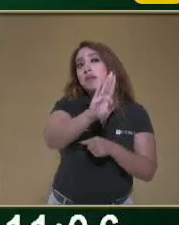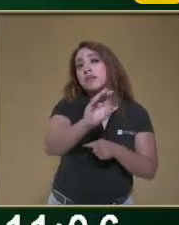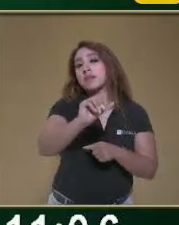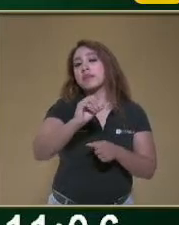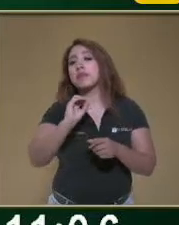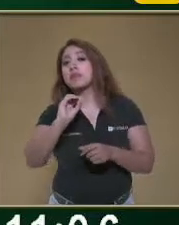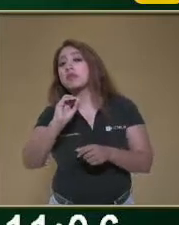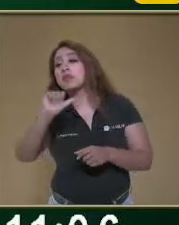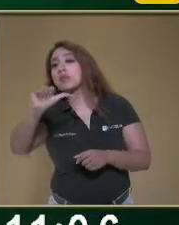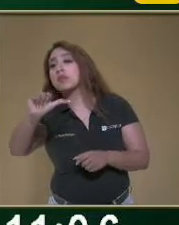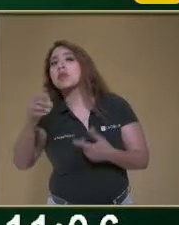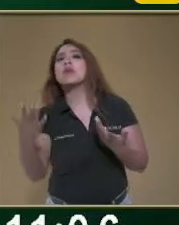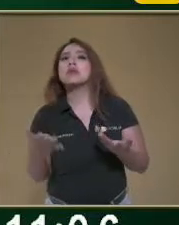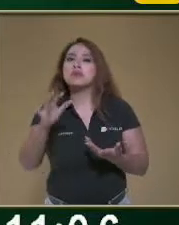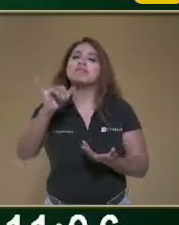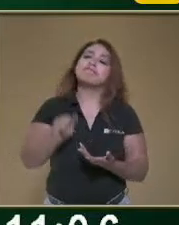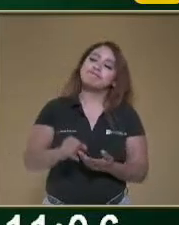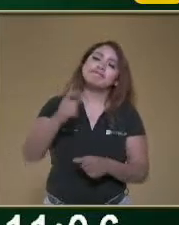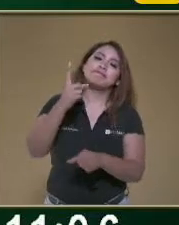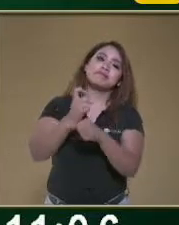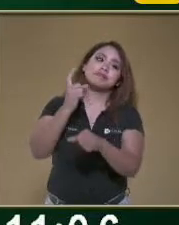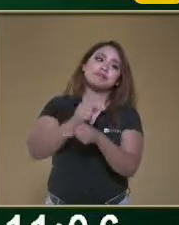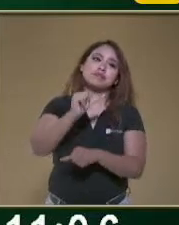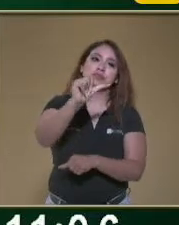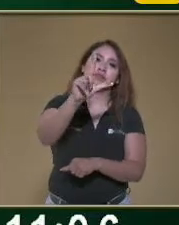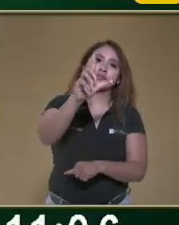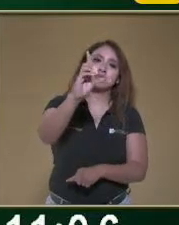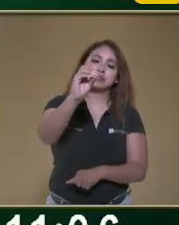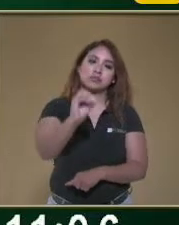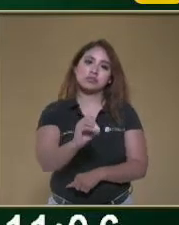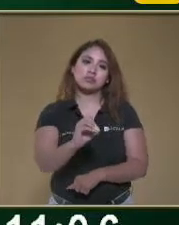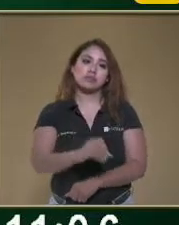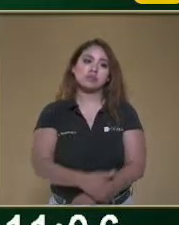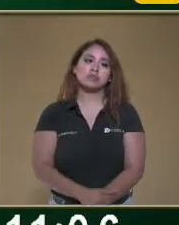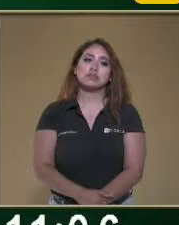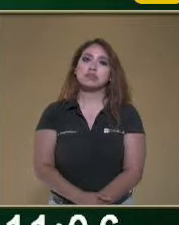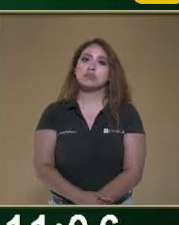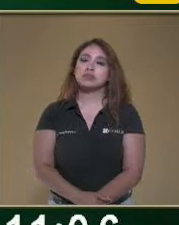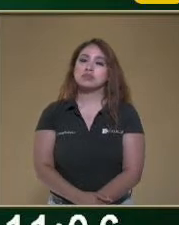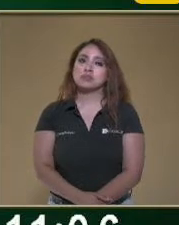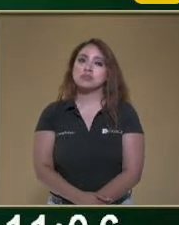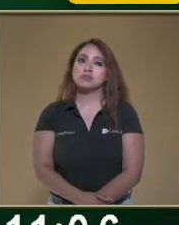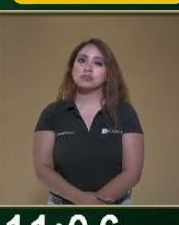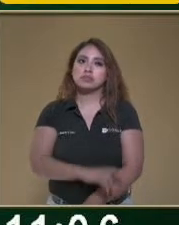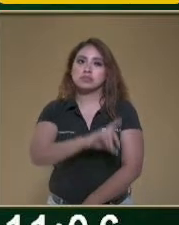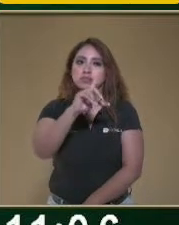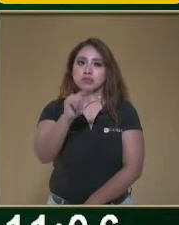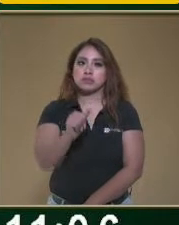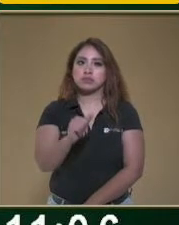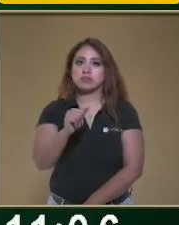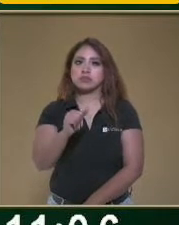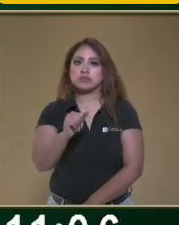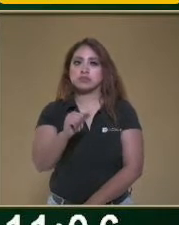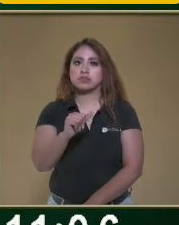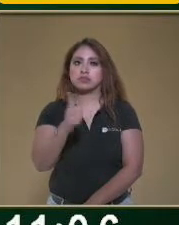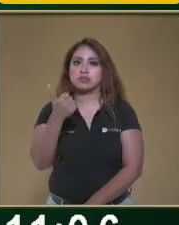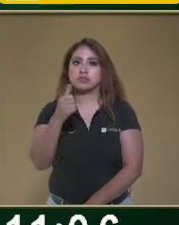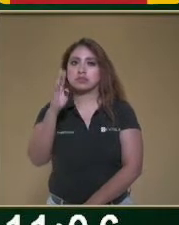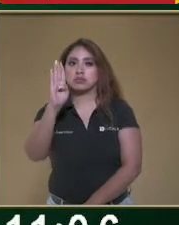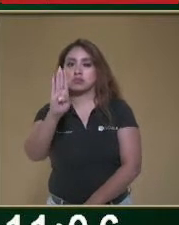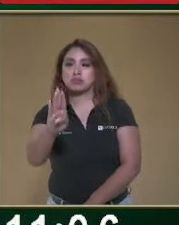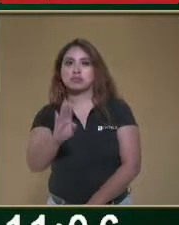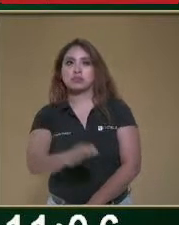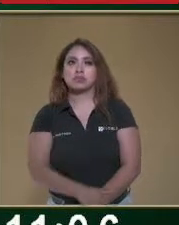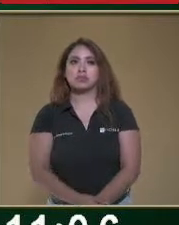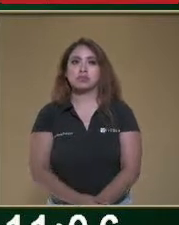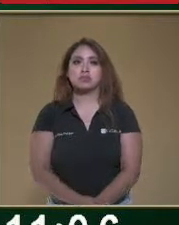Aldo. La de Aldo, porque es la primera letra del abecedario y después sigue la de Bere. La